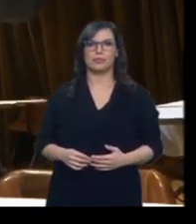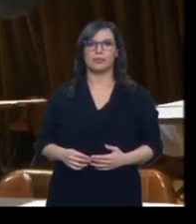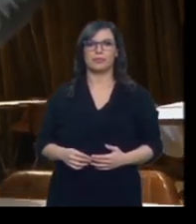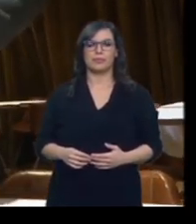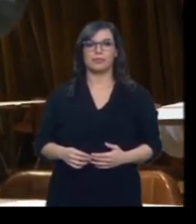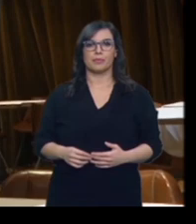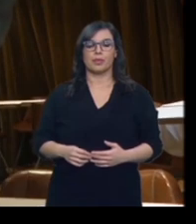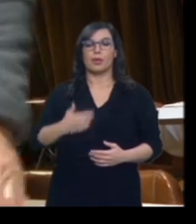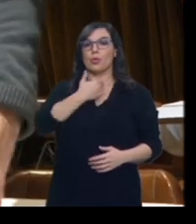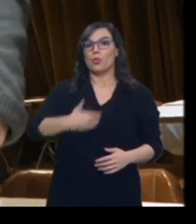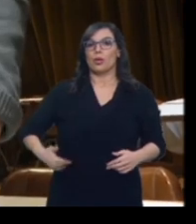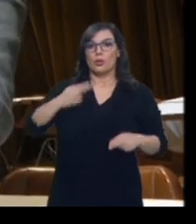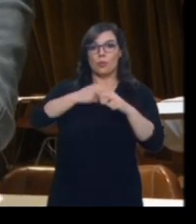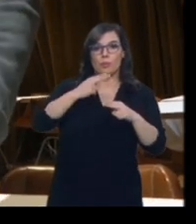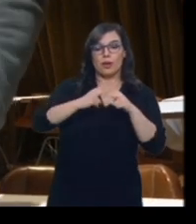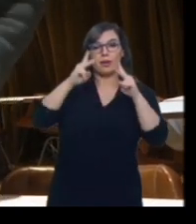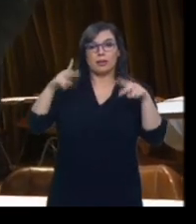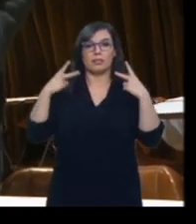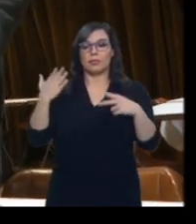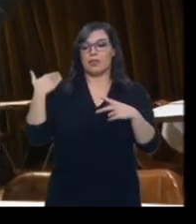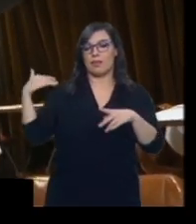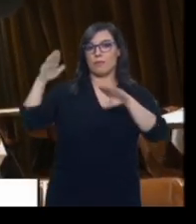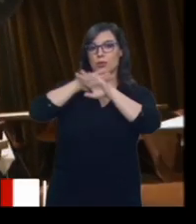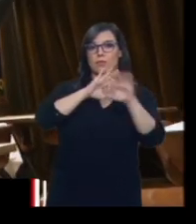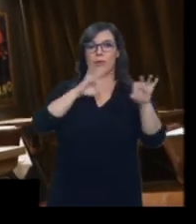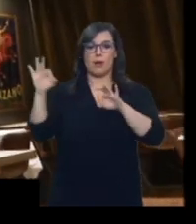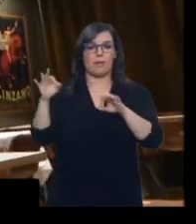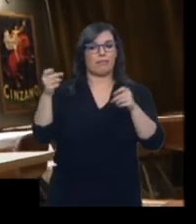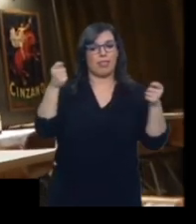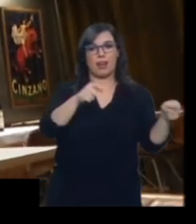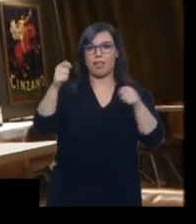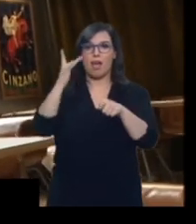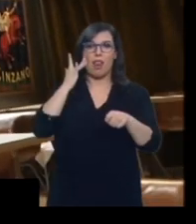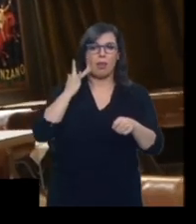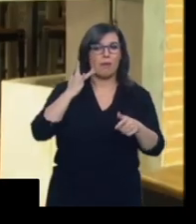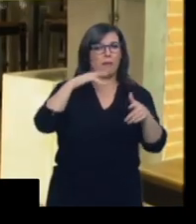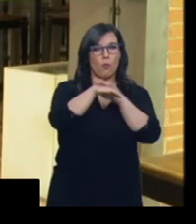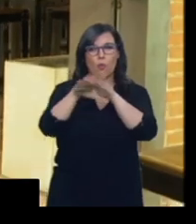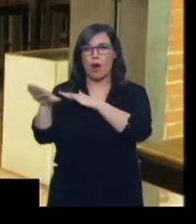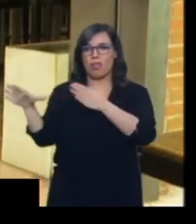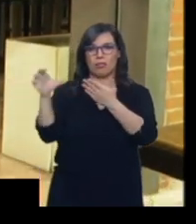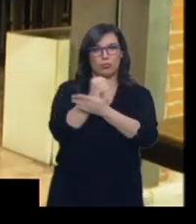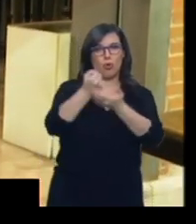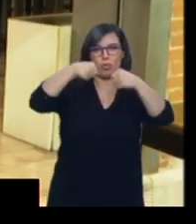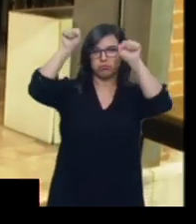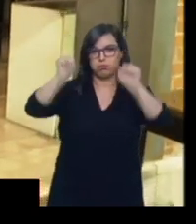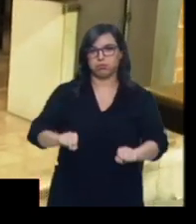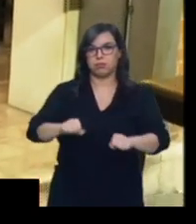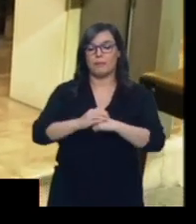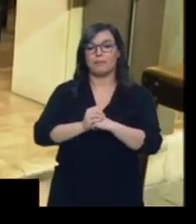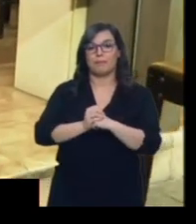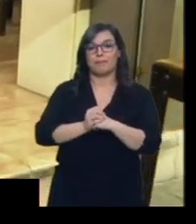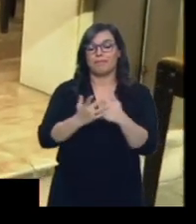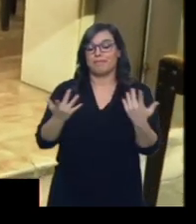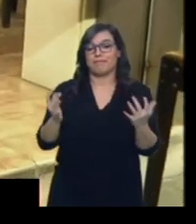Los hosteleros preparaban anoche el cierre de sus locales. Limpiaban y recogían todo en el interior. Después bajaban